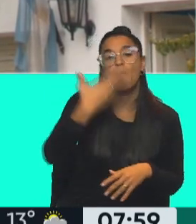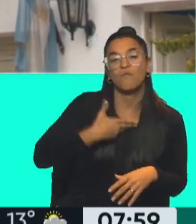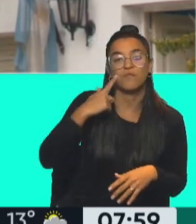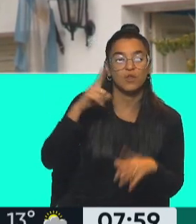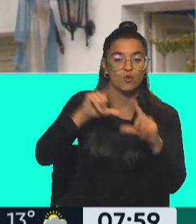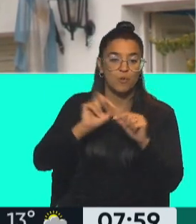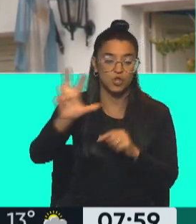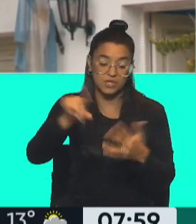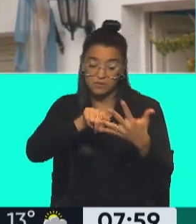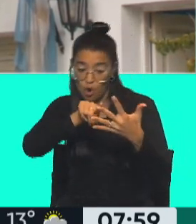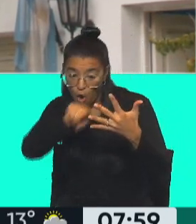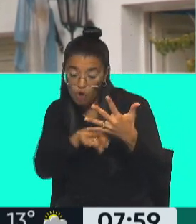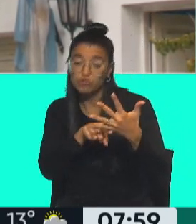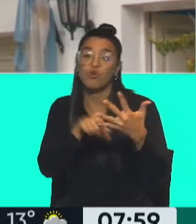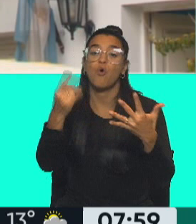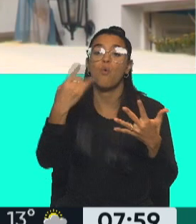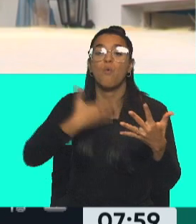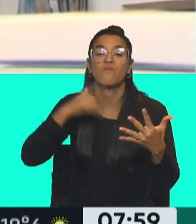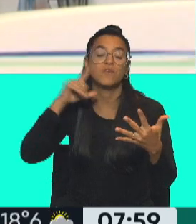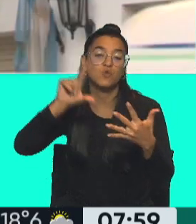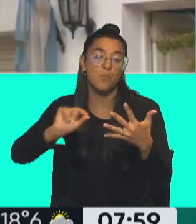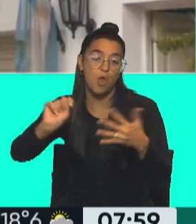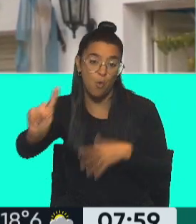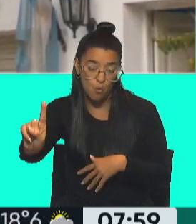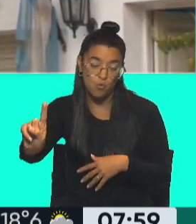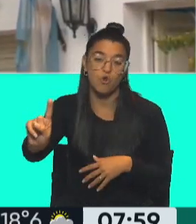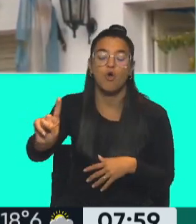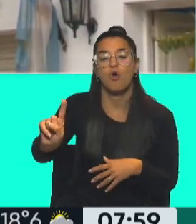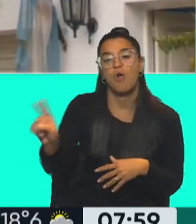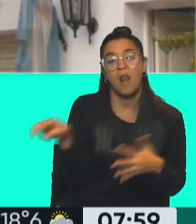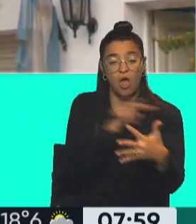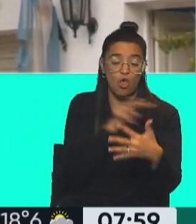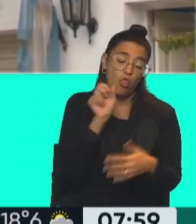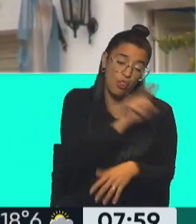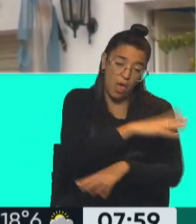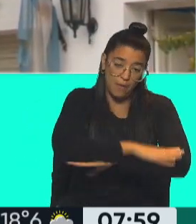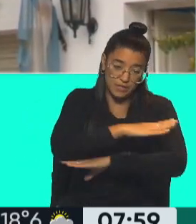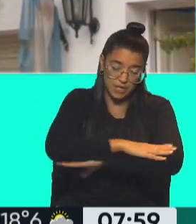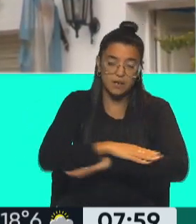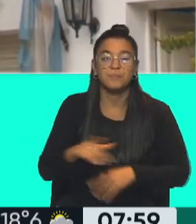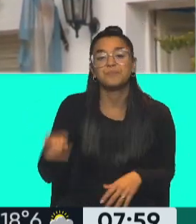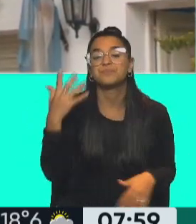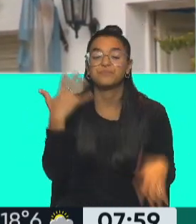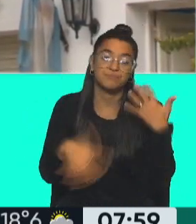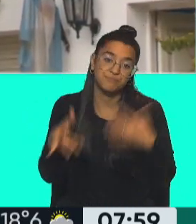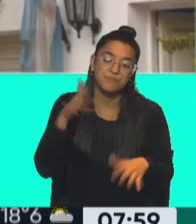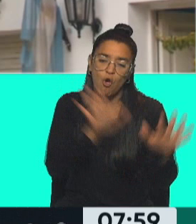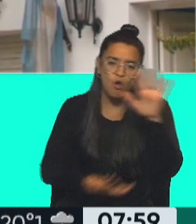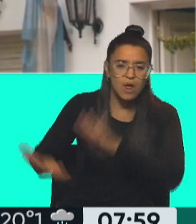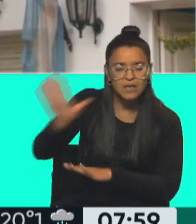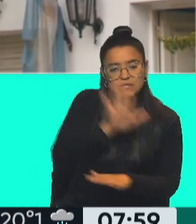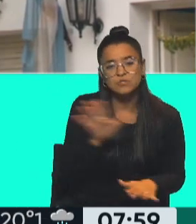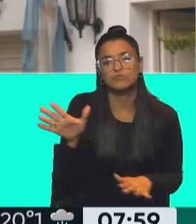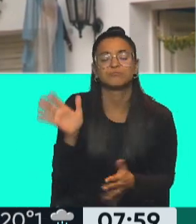3 y los restantes de la UFI número 1, las dos de Avellaneda. De inmediato se organizó